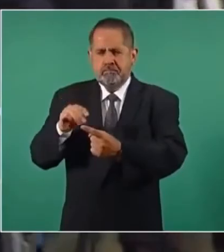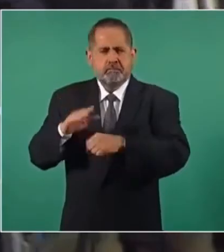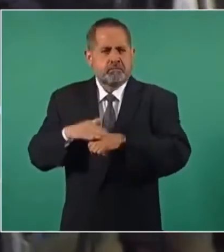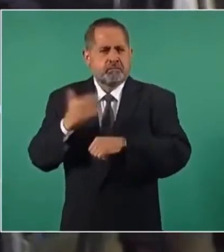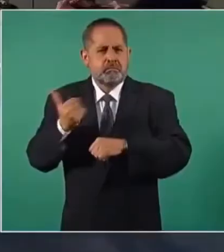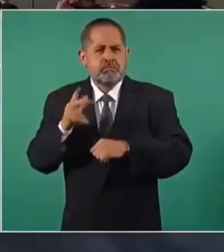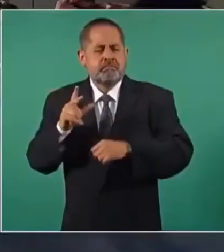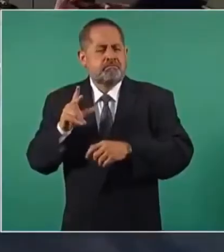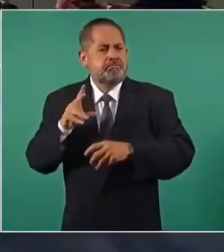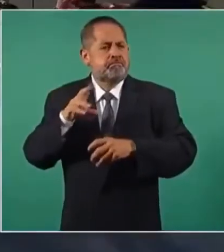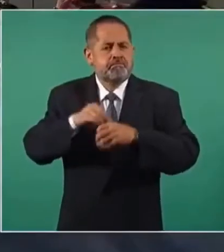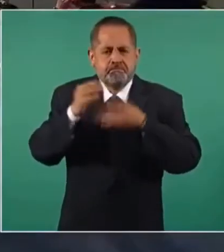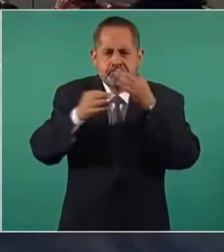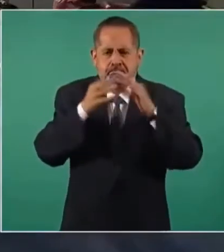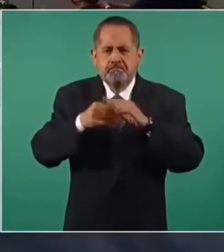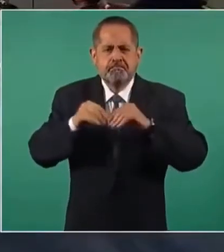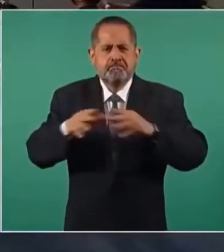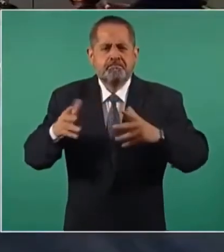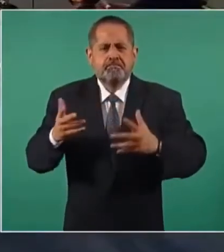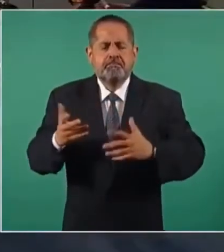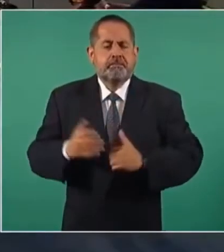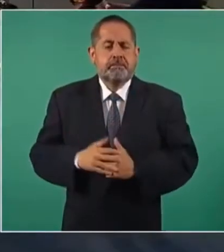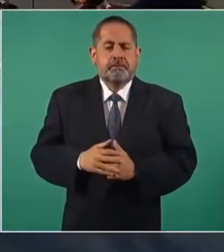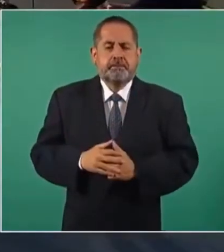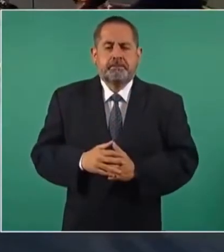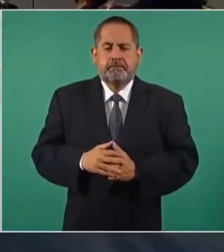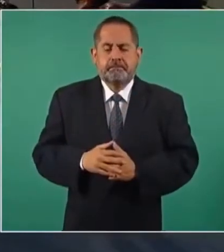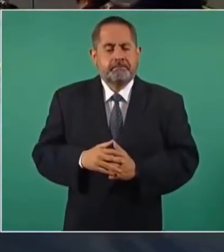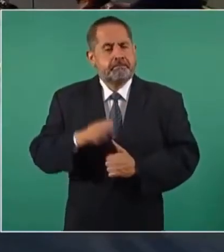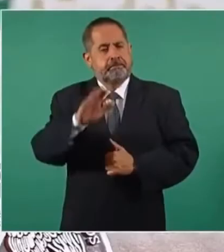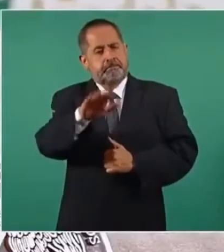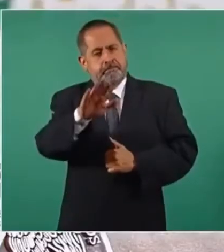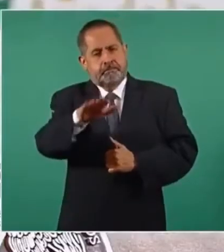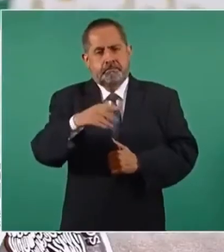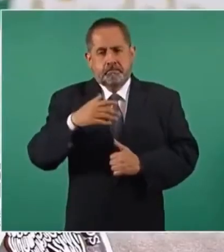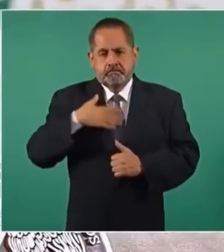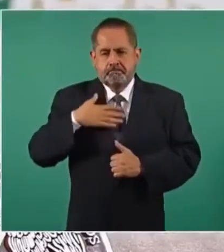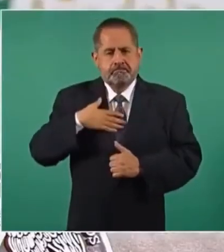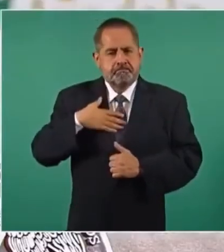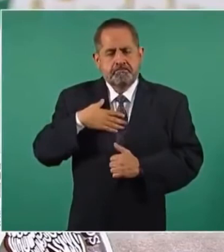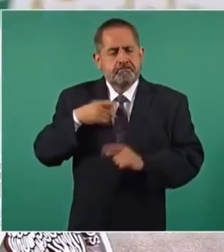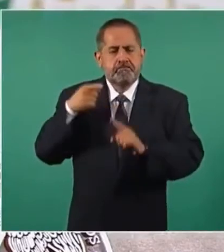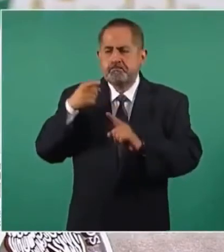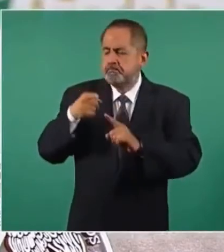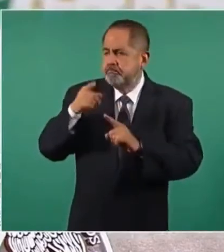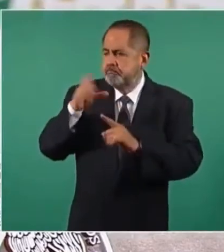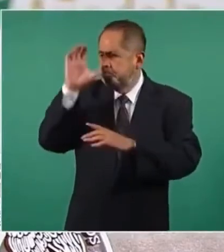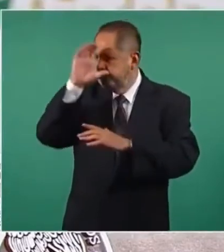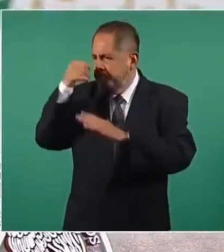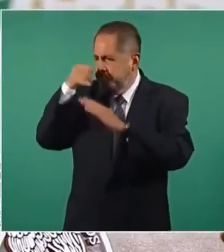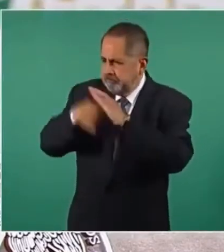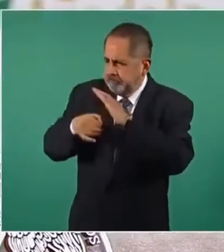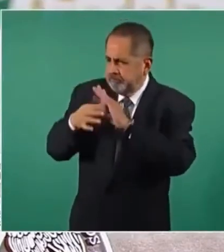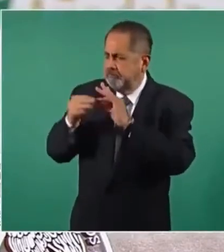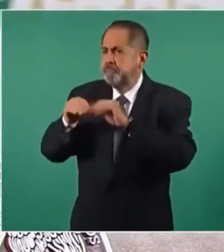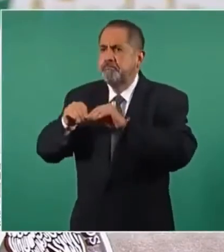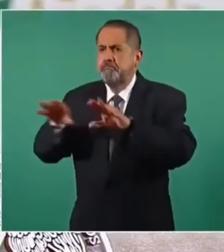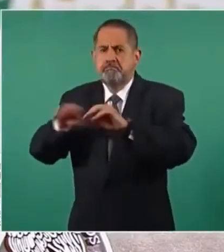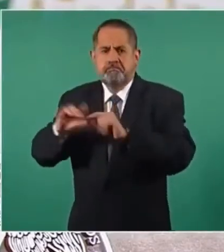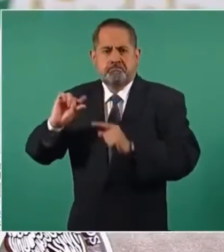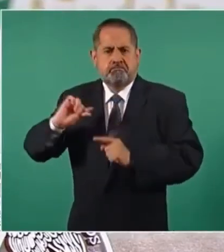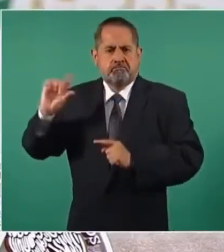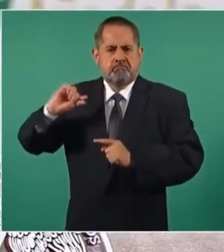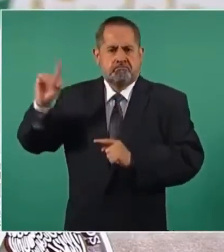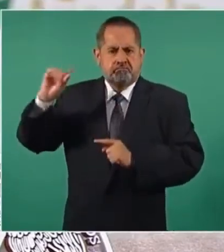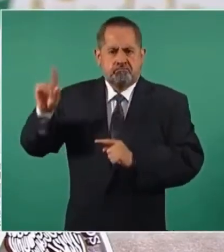trabajar eso? Bueno, en general, como lo hemos dicho, nuestro actuar se guía por la ciencia, por la revisión de personas